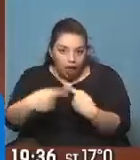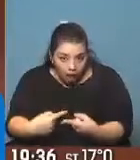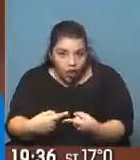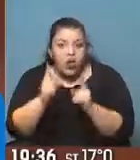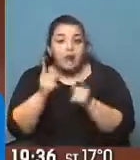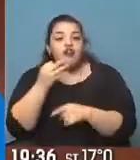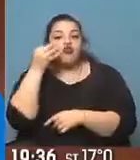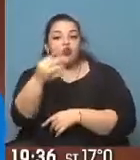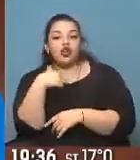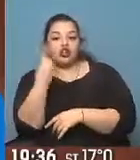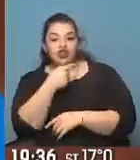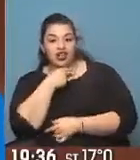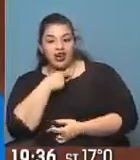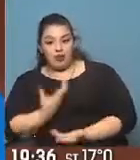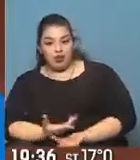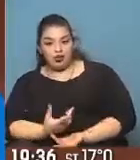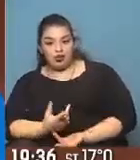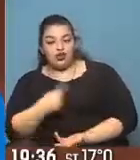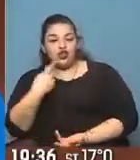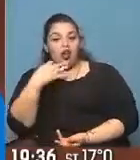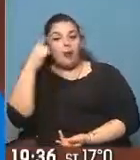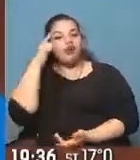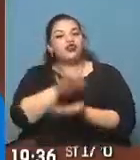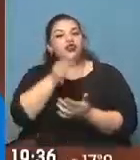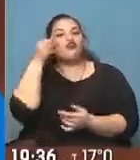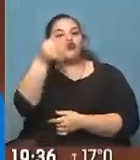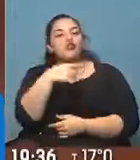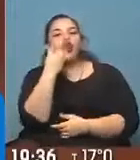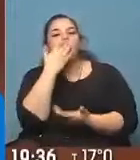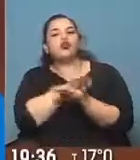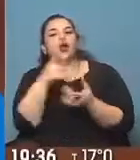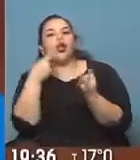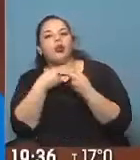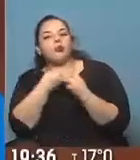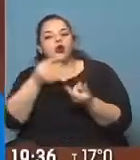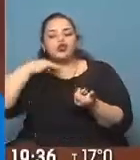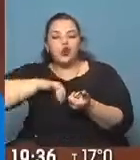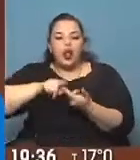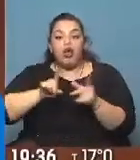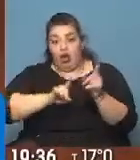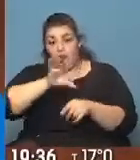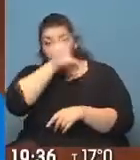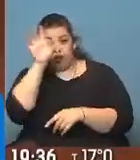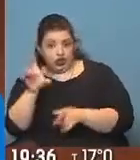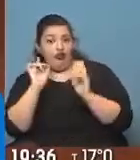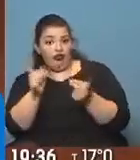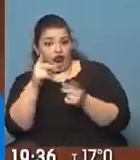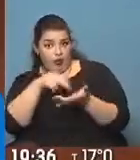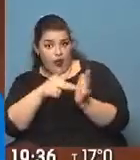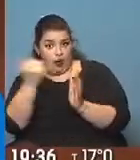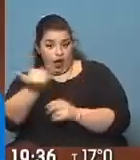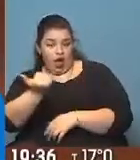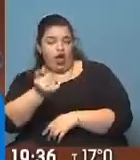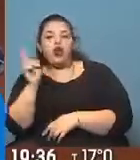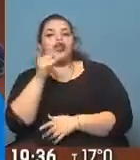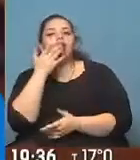creo que tenemos que mirar hacia el futuro cuando hablamos de discusiones salariales que todas se están dando en algunas provincias la verdad es que